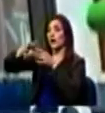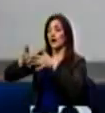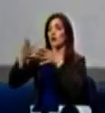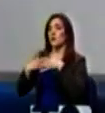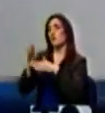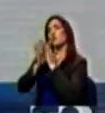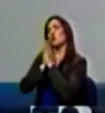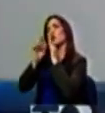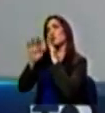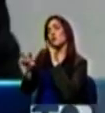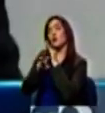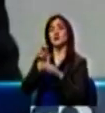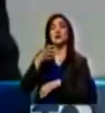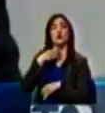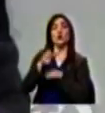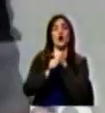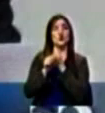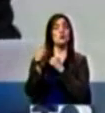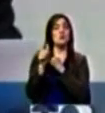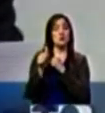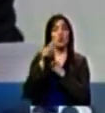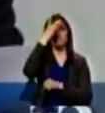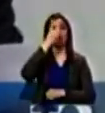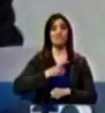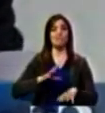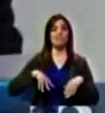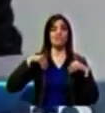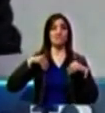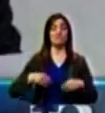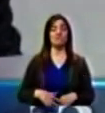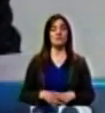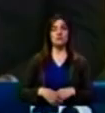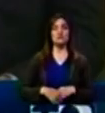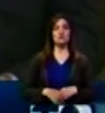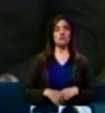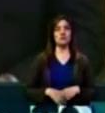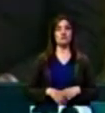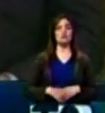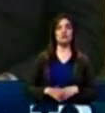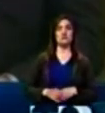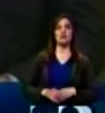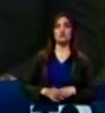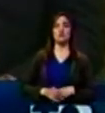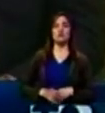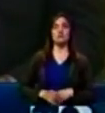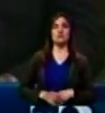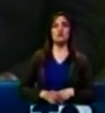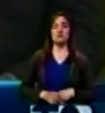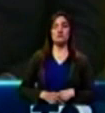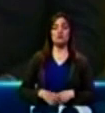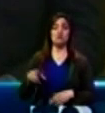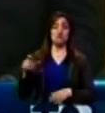mismo año, Ecuador aceptó. El gobierno del Ecuador ha decidido conceder asilo diplomático. Quiere continuar su misión